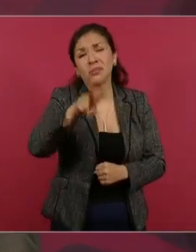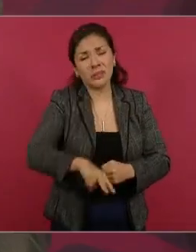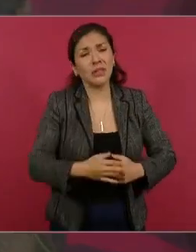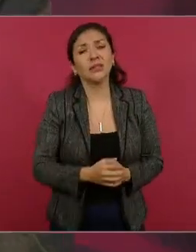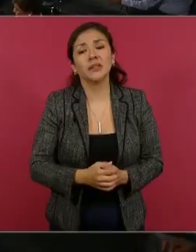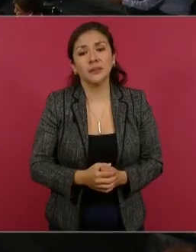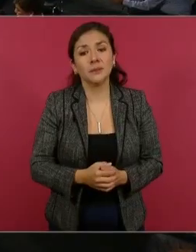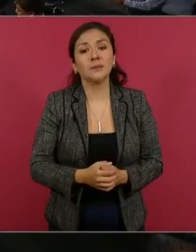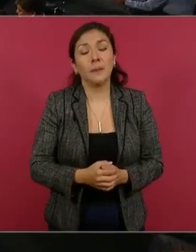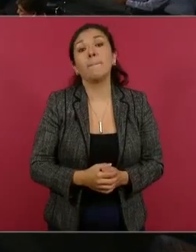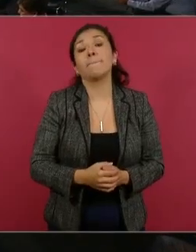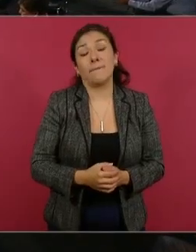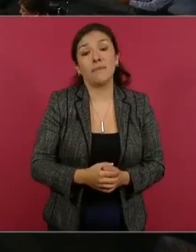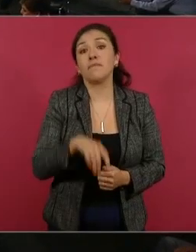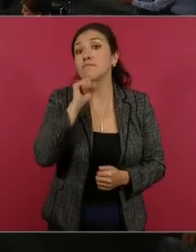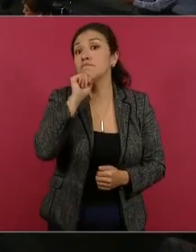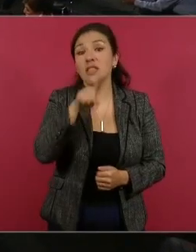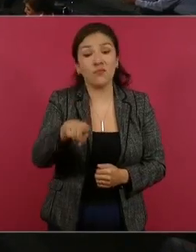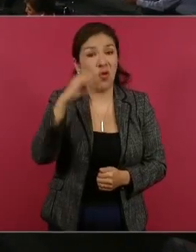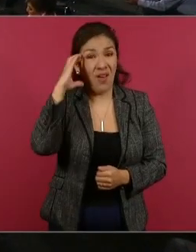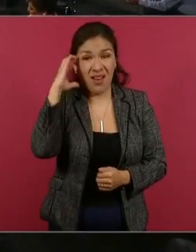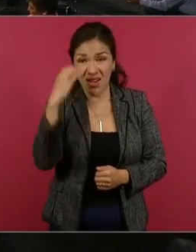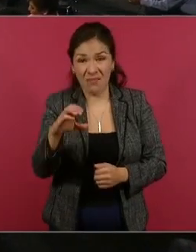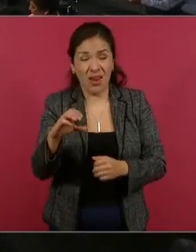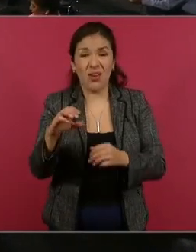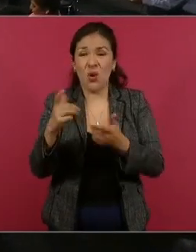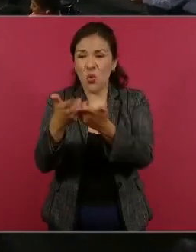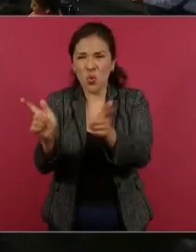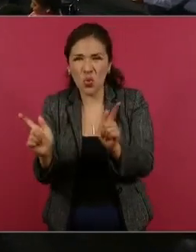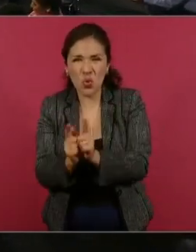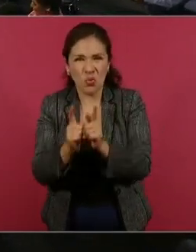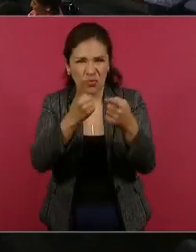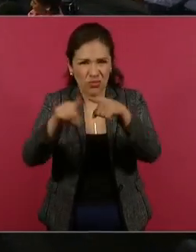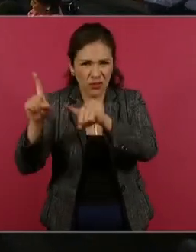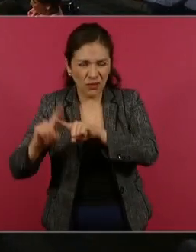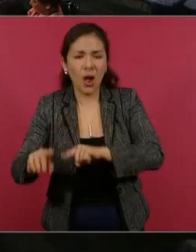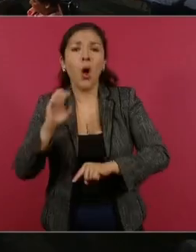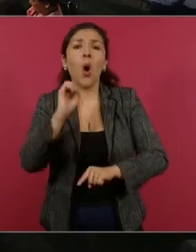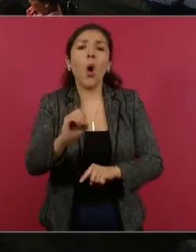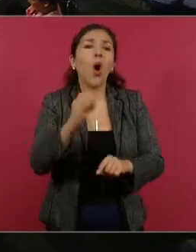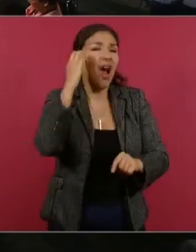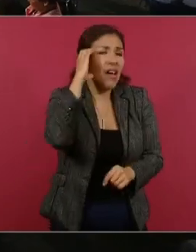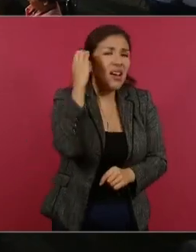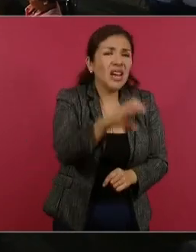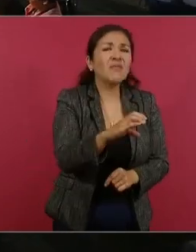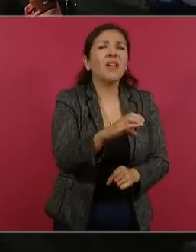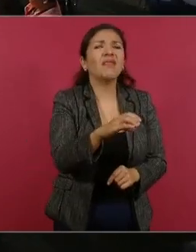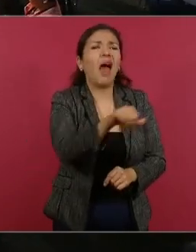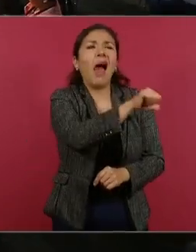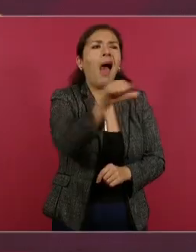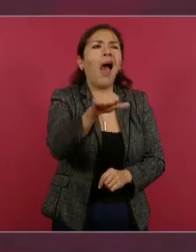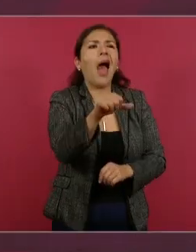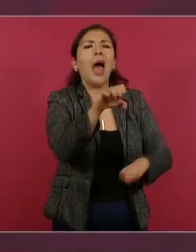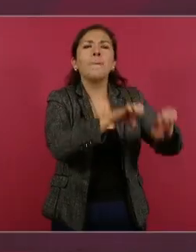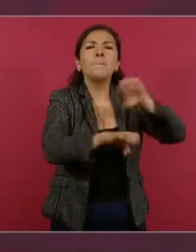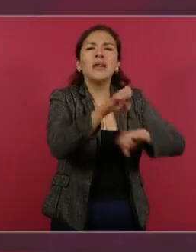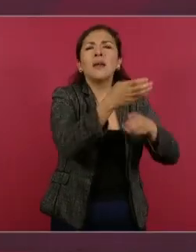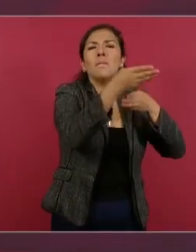tanto de la delincuencia organizada como de la delincuencia de cuello blanco. Ahí se van.